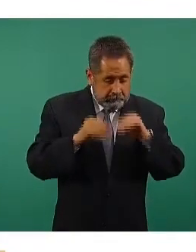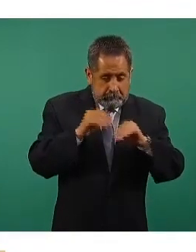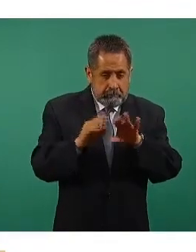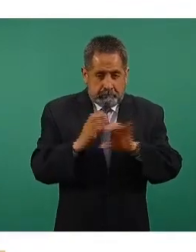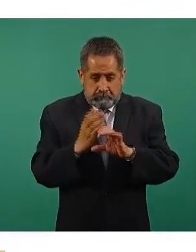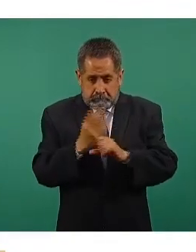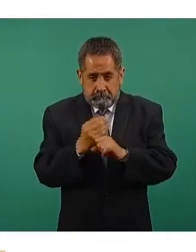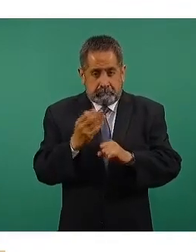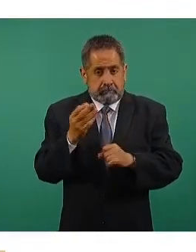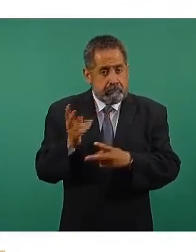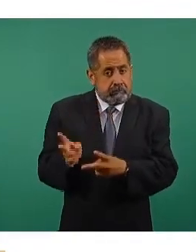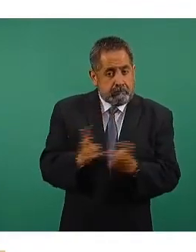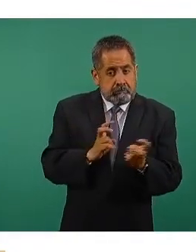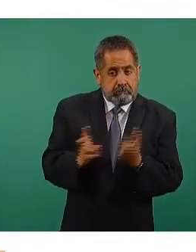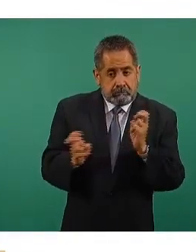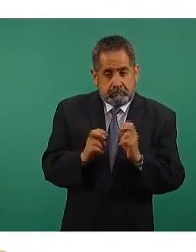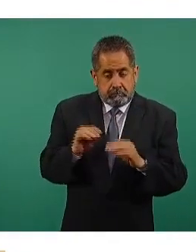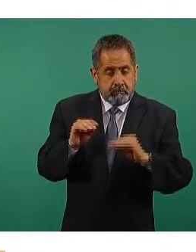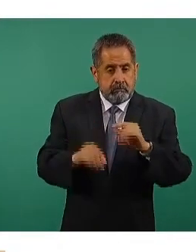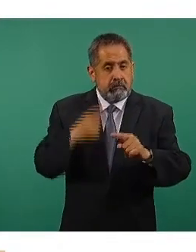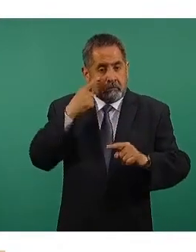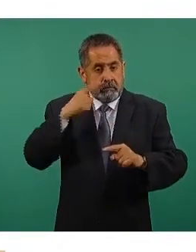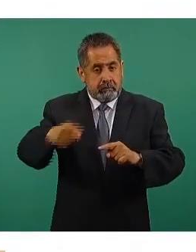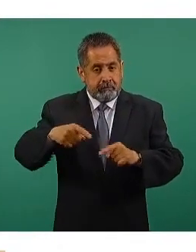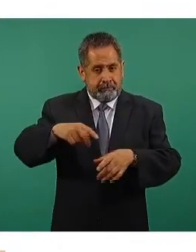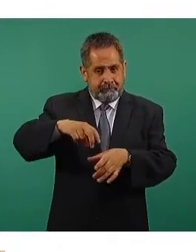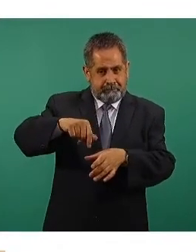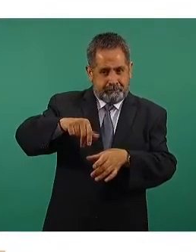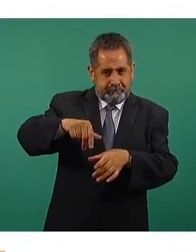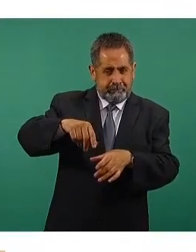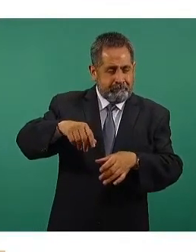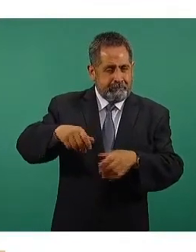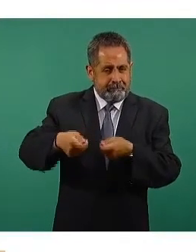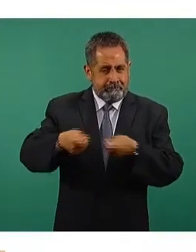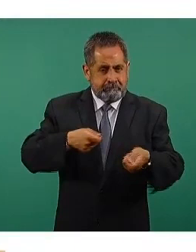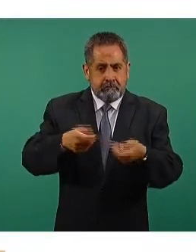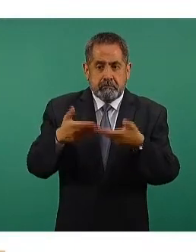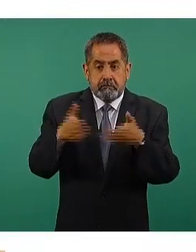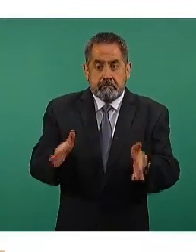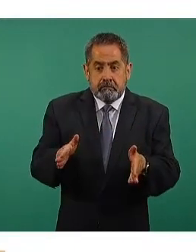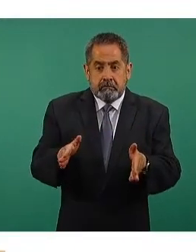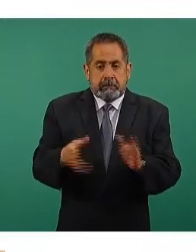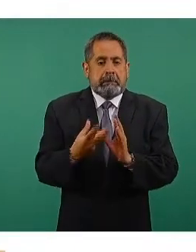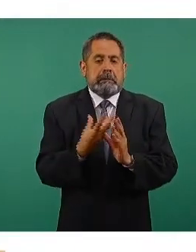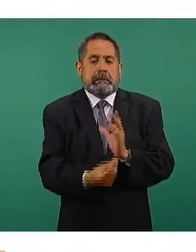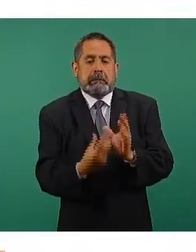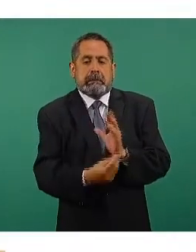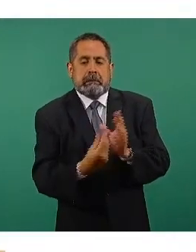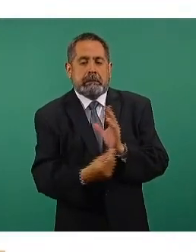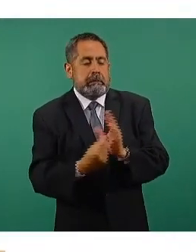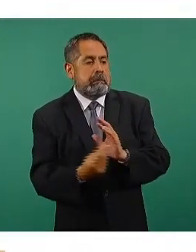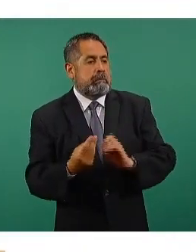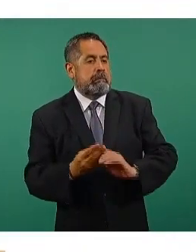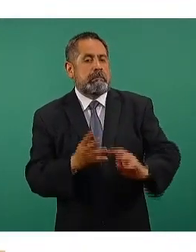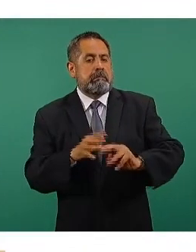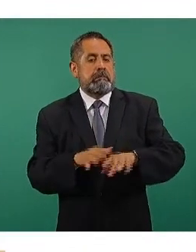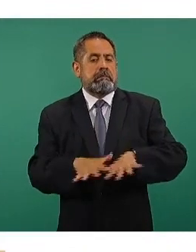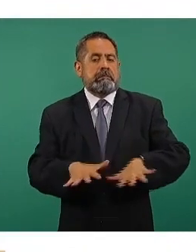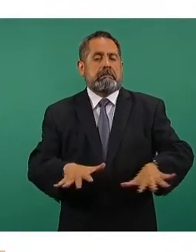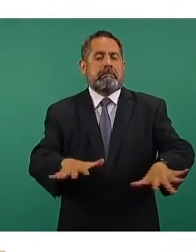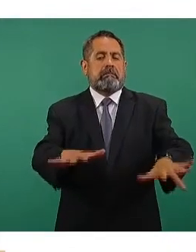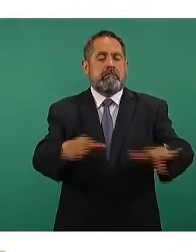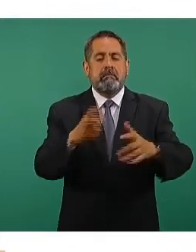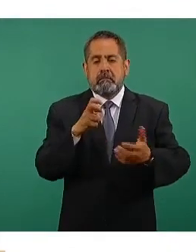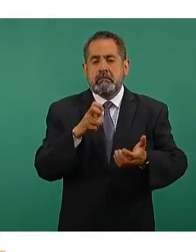toma clandestina, incluso aquí la llave de la toma clandestina se encontraba abierta, por lo que se presume que parte de hidrocarburo fue a